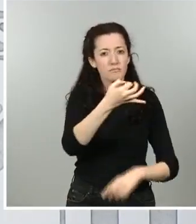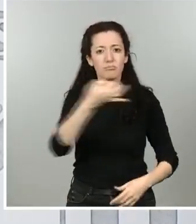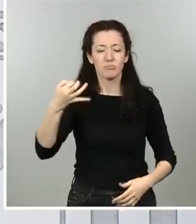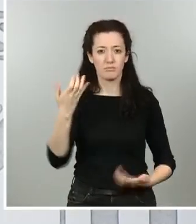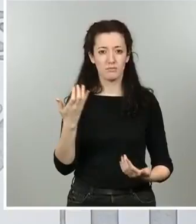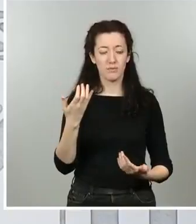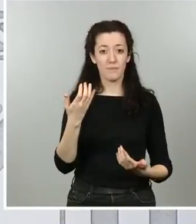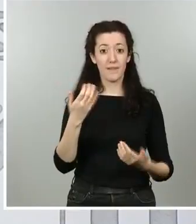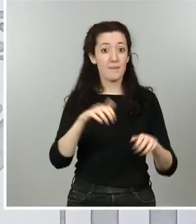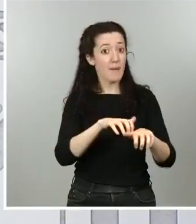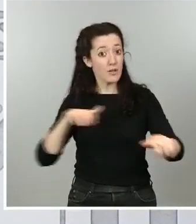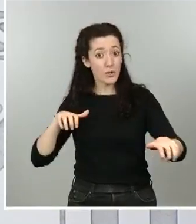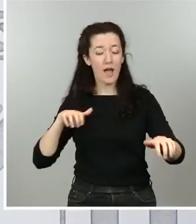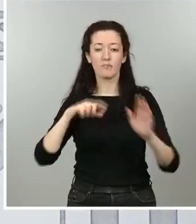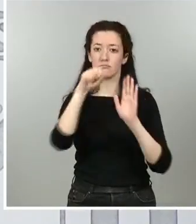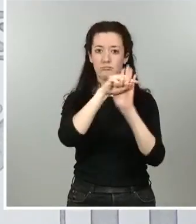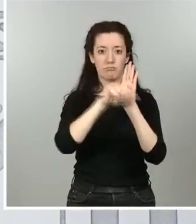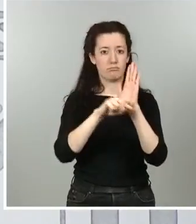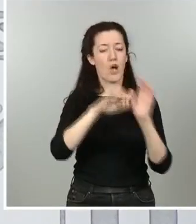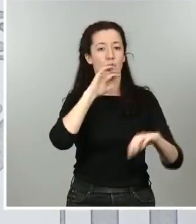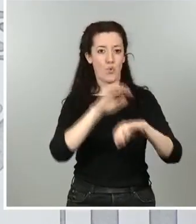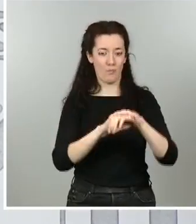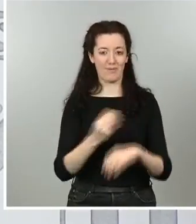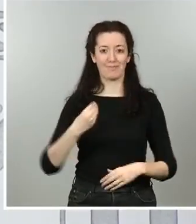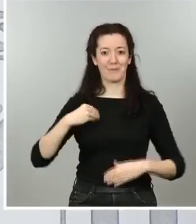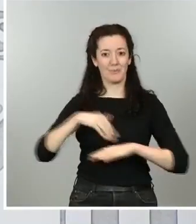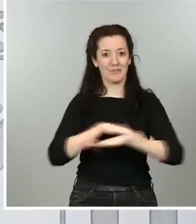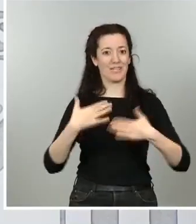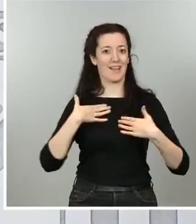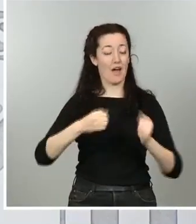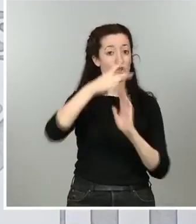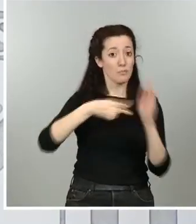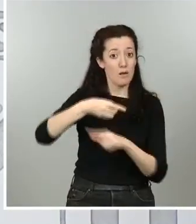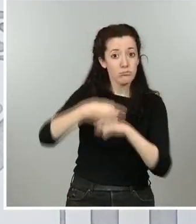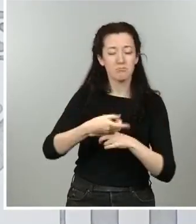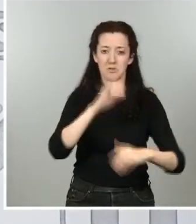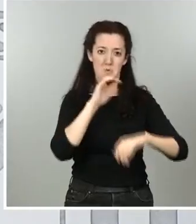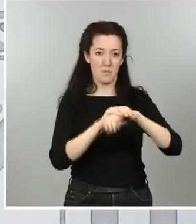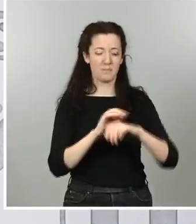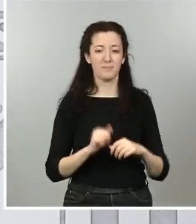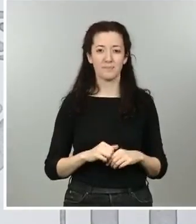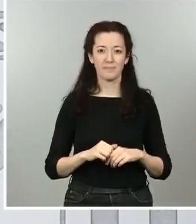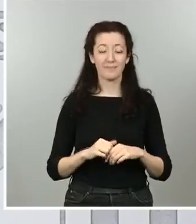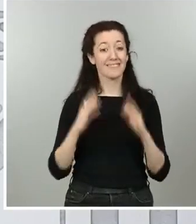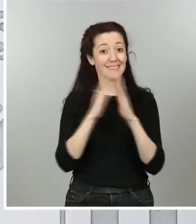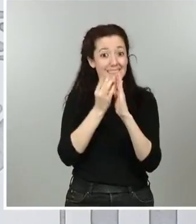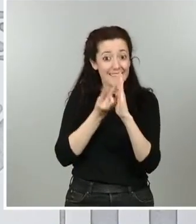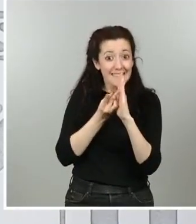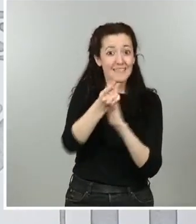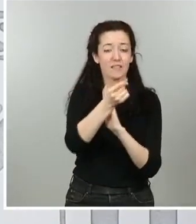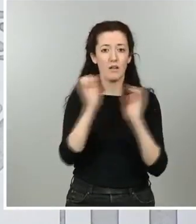las directrices que marcó el Ministerio de Sanidad. De hecho, las salidas se han producido de forma escalonada, se han